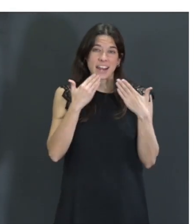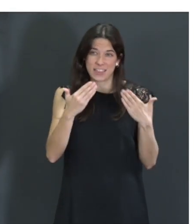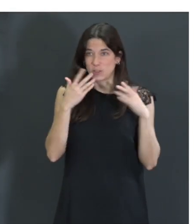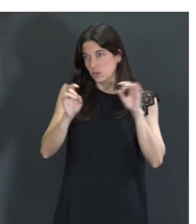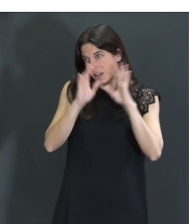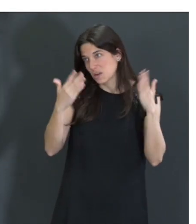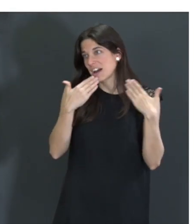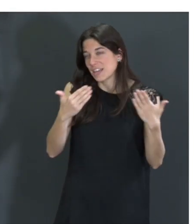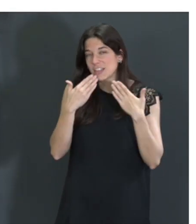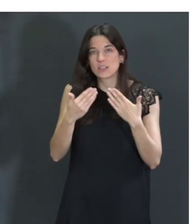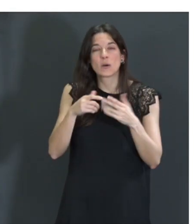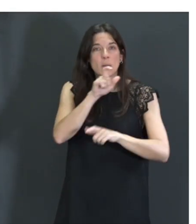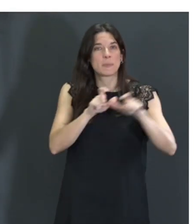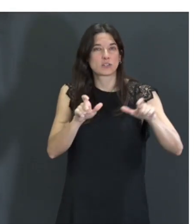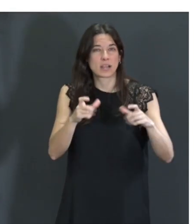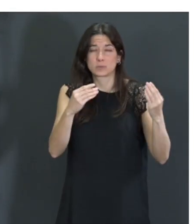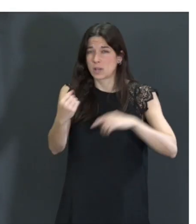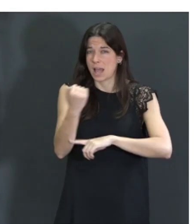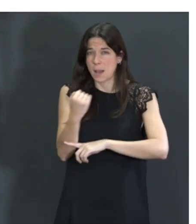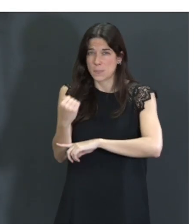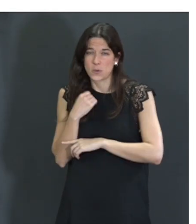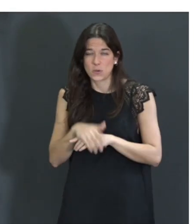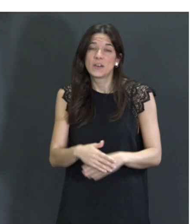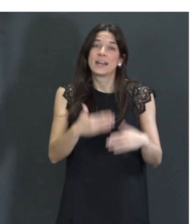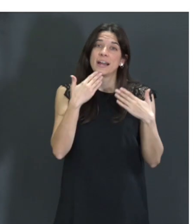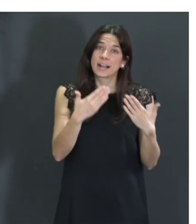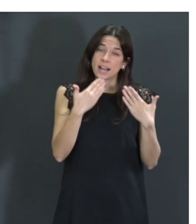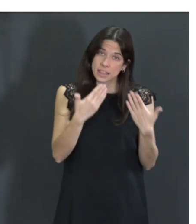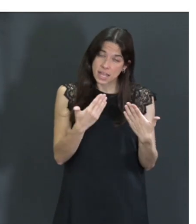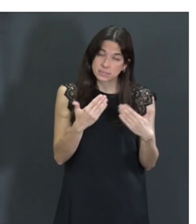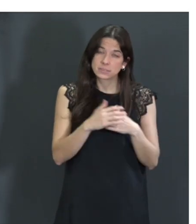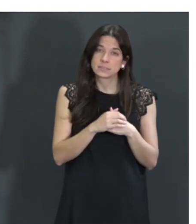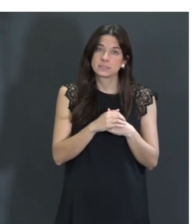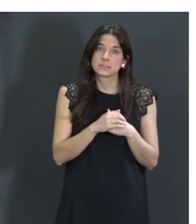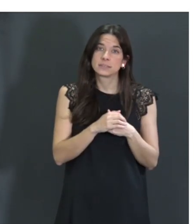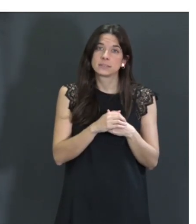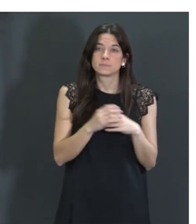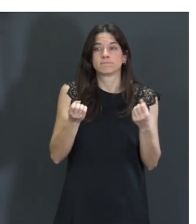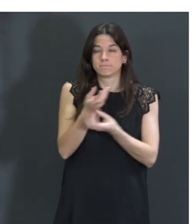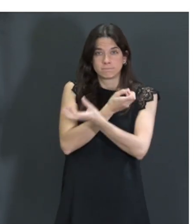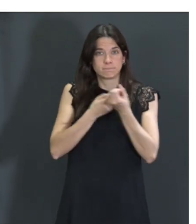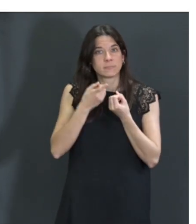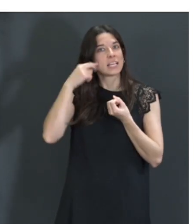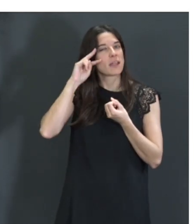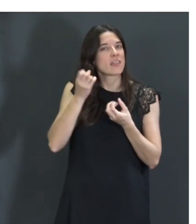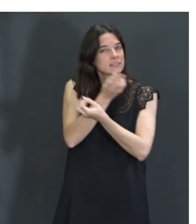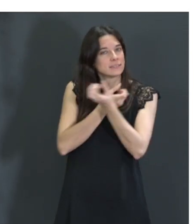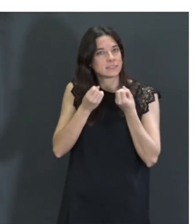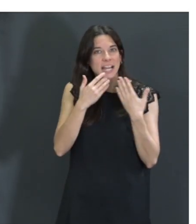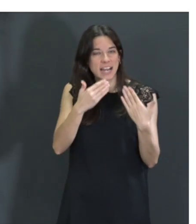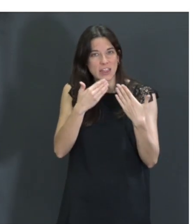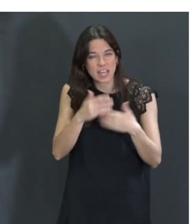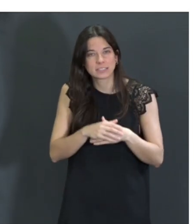pues, el apoyo de muchas personas. Muchas gracias por compartir vuestras experiencias